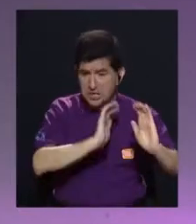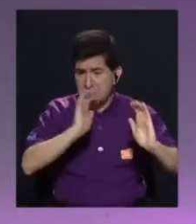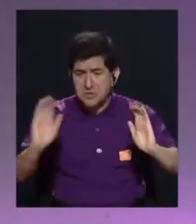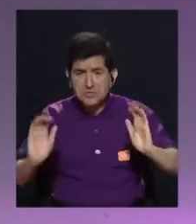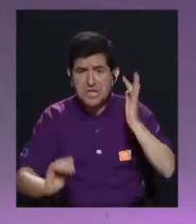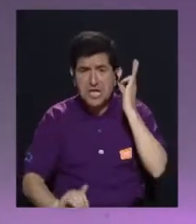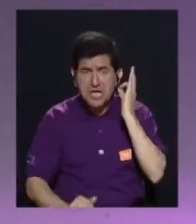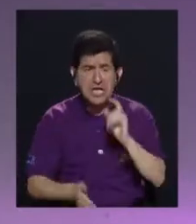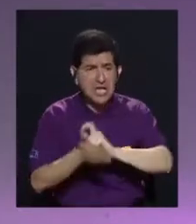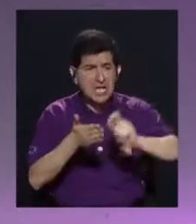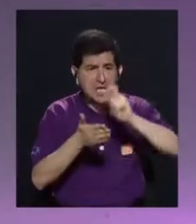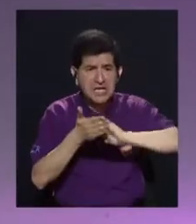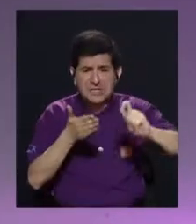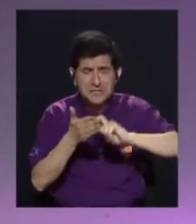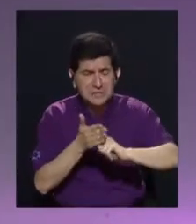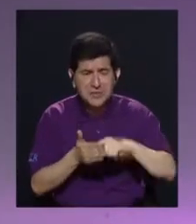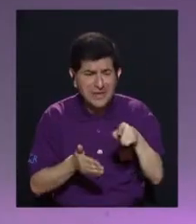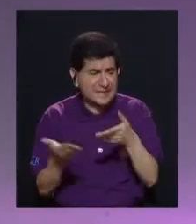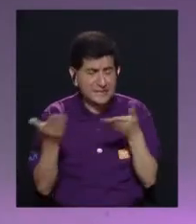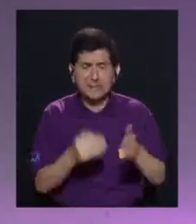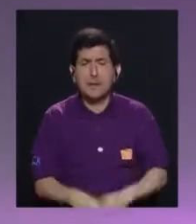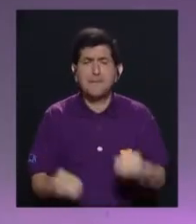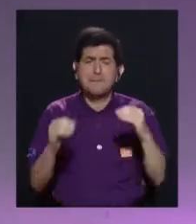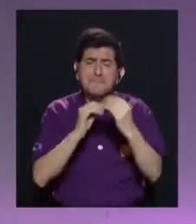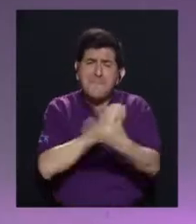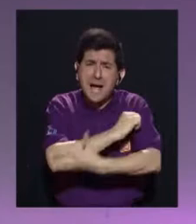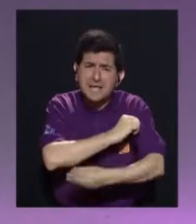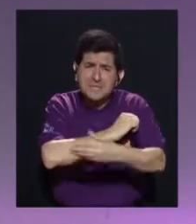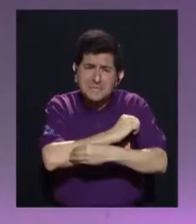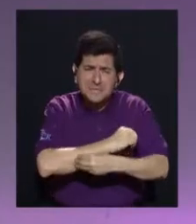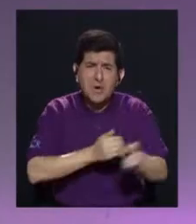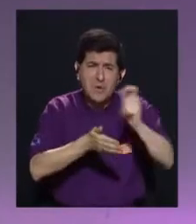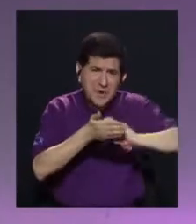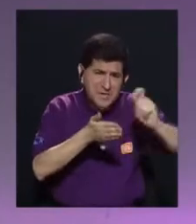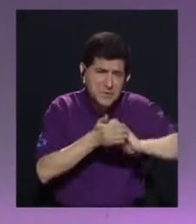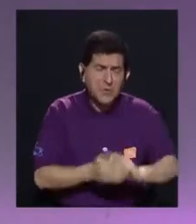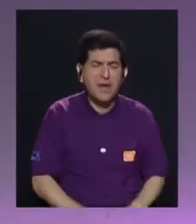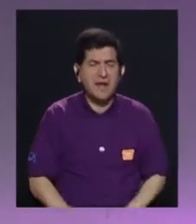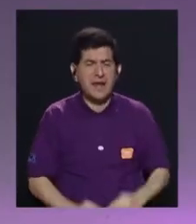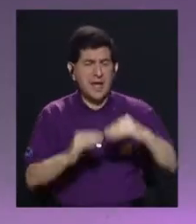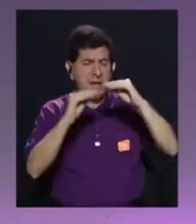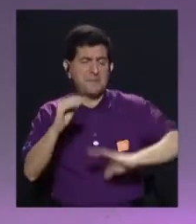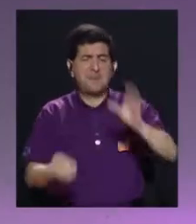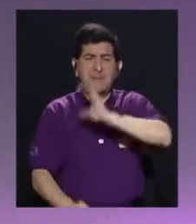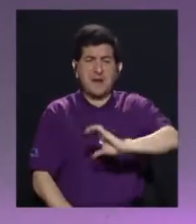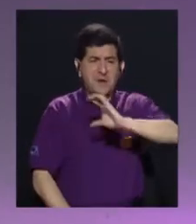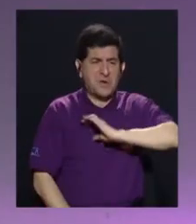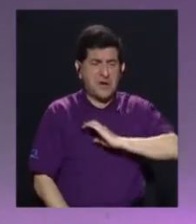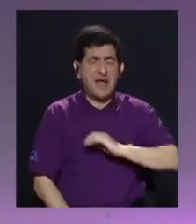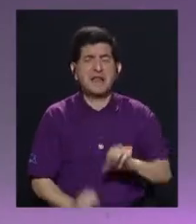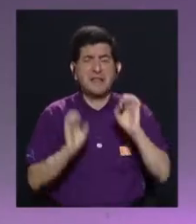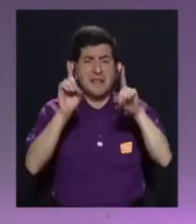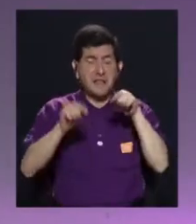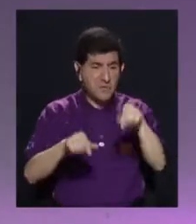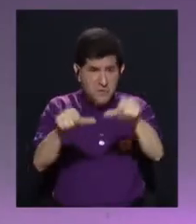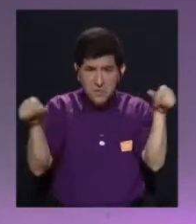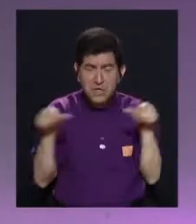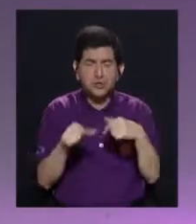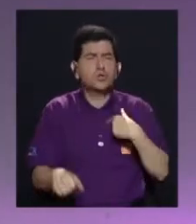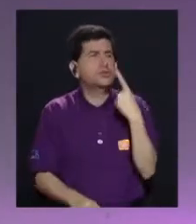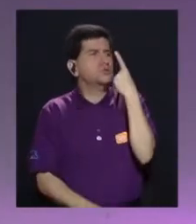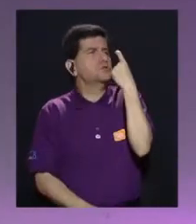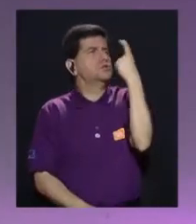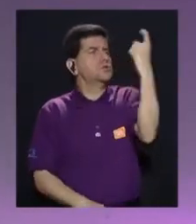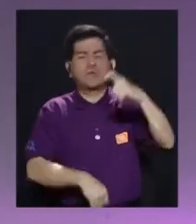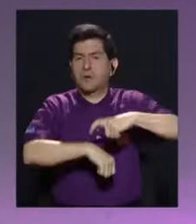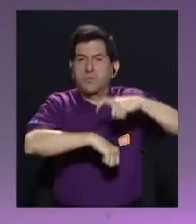de las escuelas entre más pobre la escuela más deficiente es la educación en esas áreas entonces yo estoy soñando que